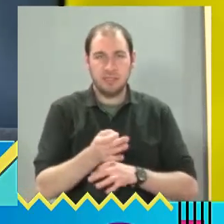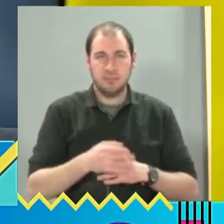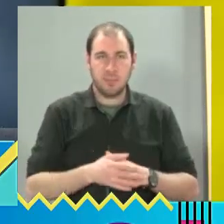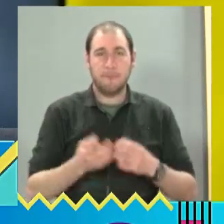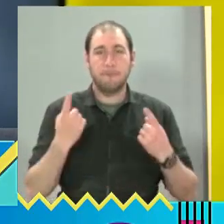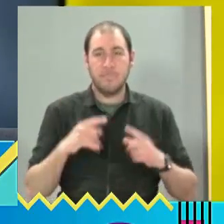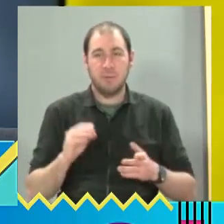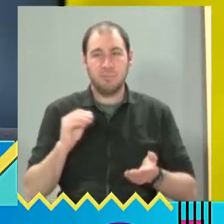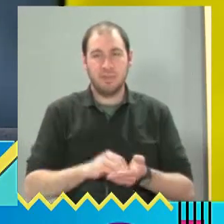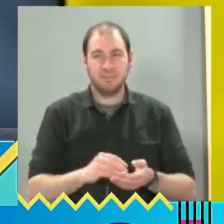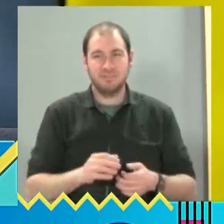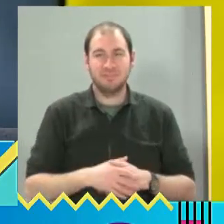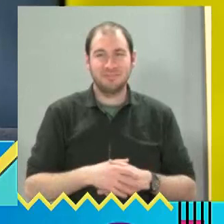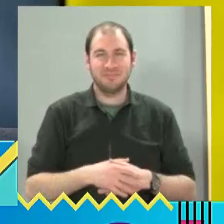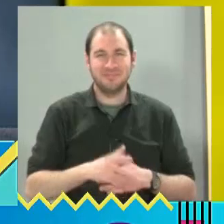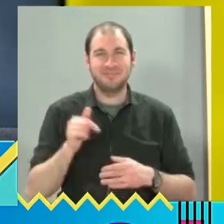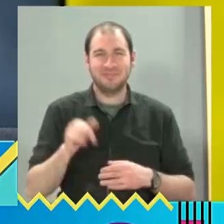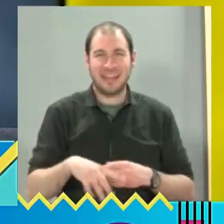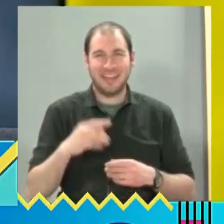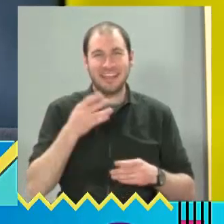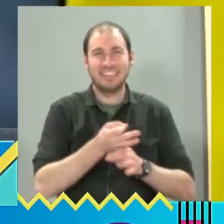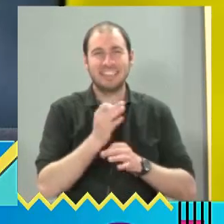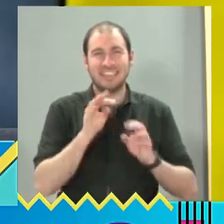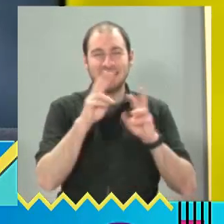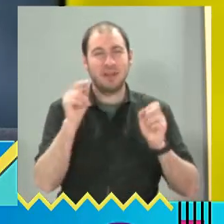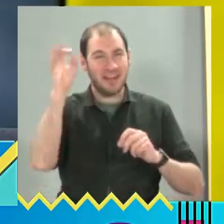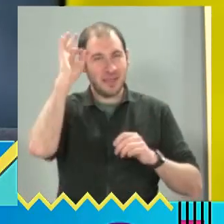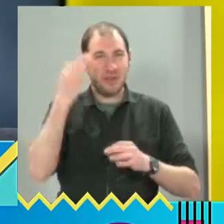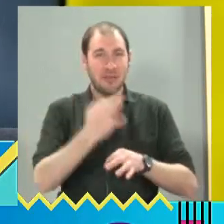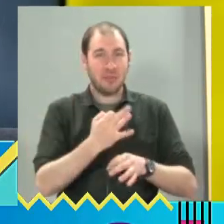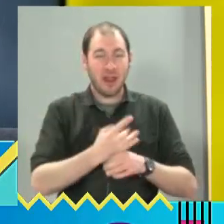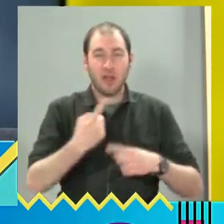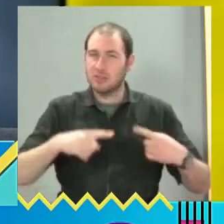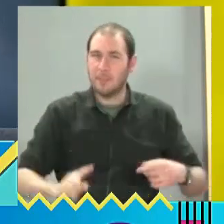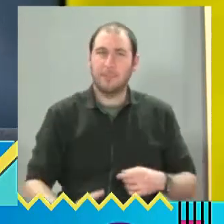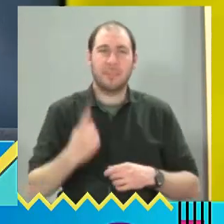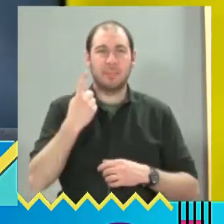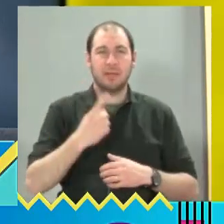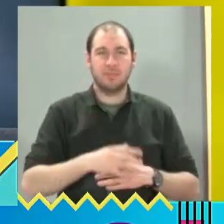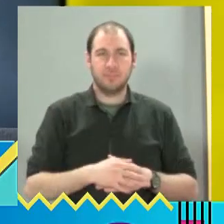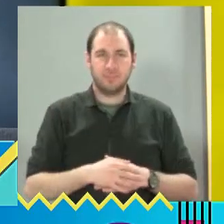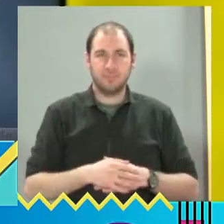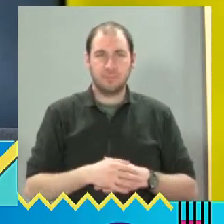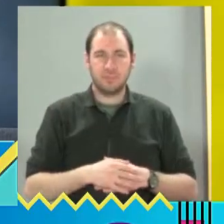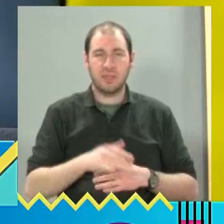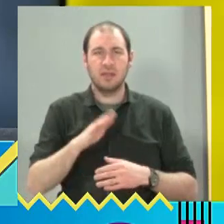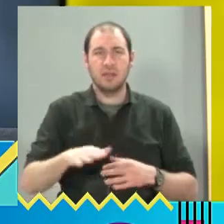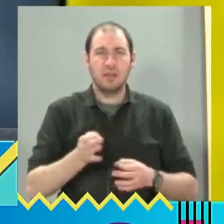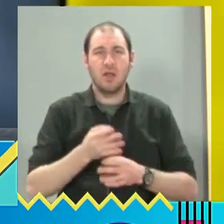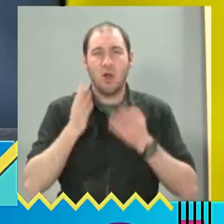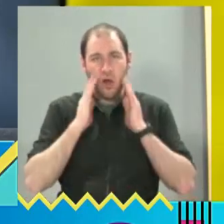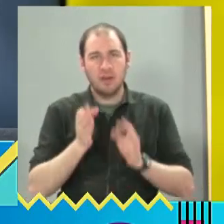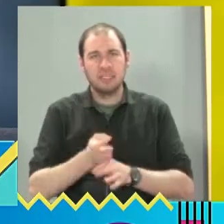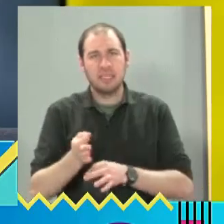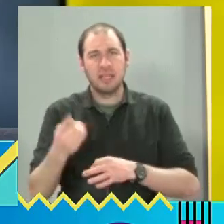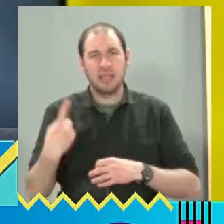Pero aparte, si vamos a enseñar estos temas neuro en las escuelas, lo primero que hay que enseñarle a los niños y